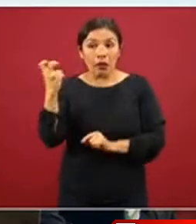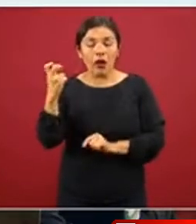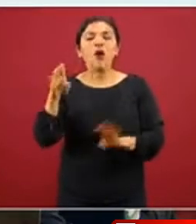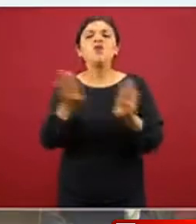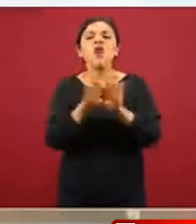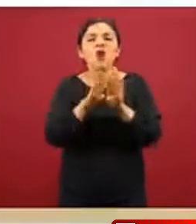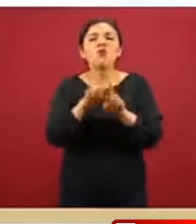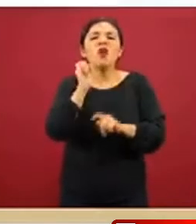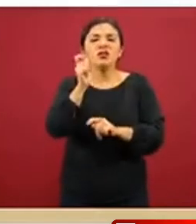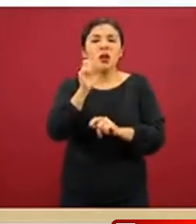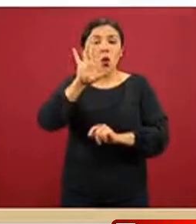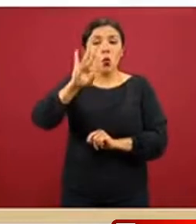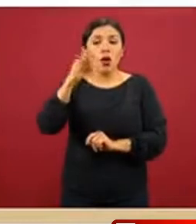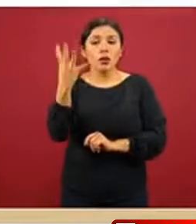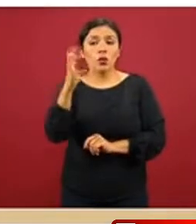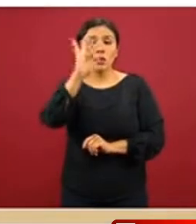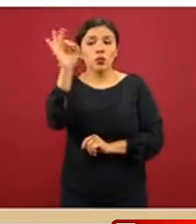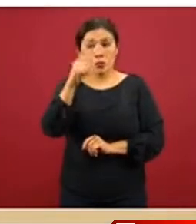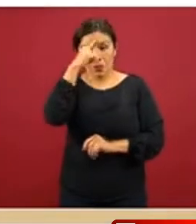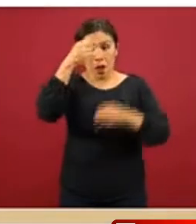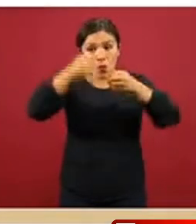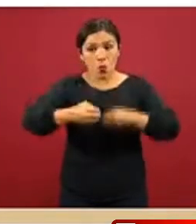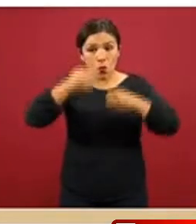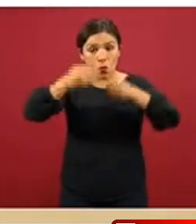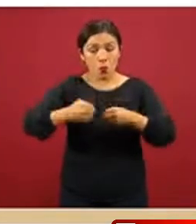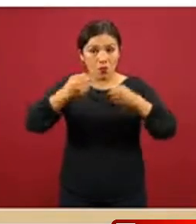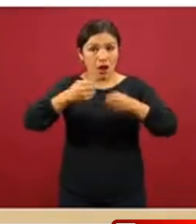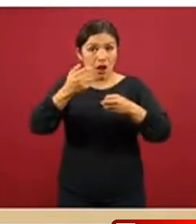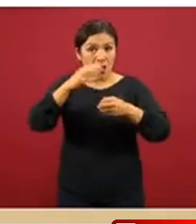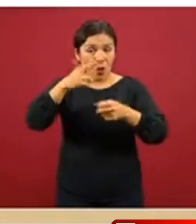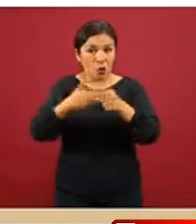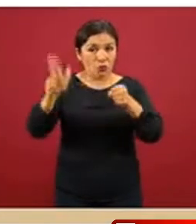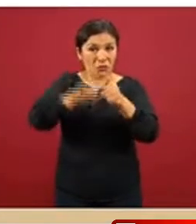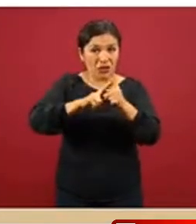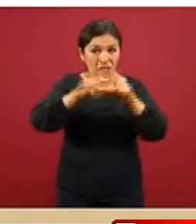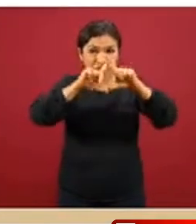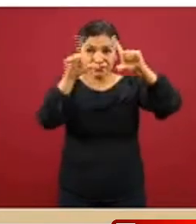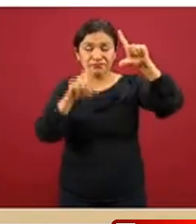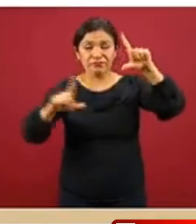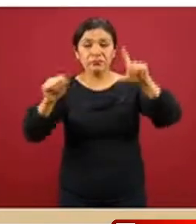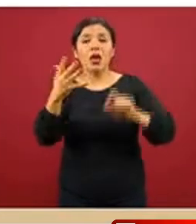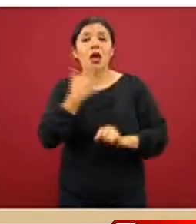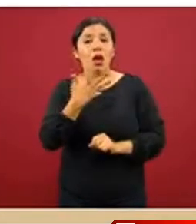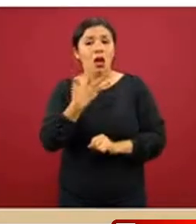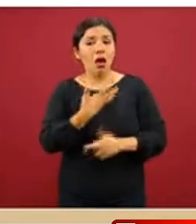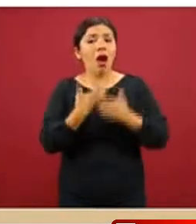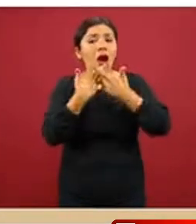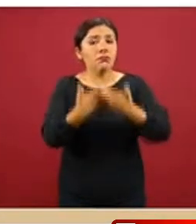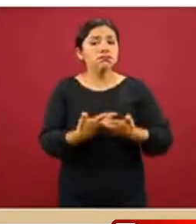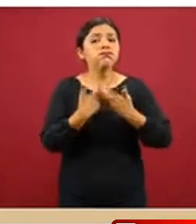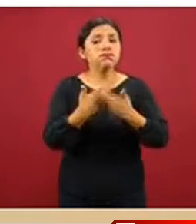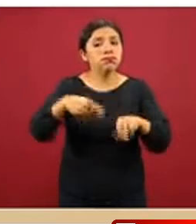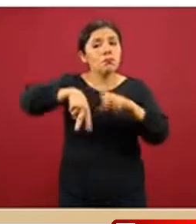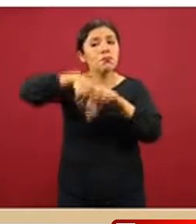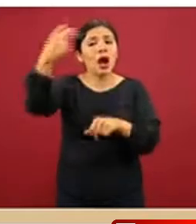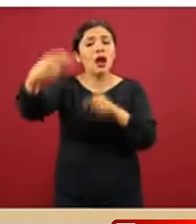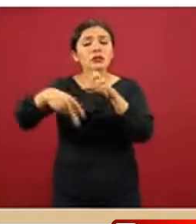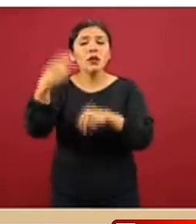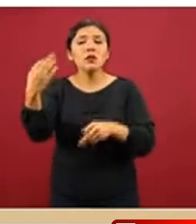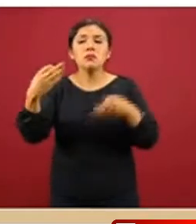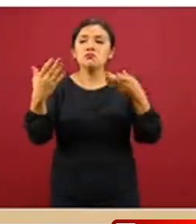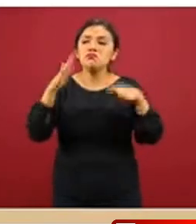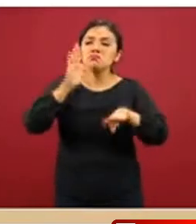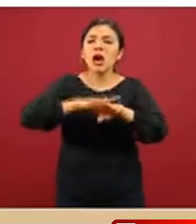se distribuye ese 44% de ocupación a nivel nacional. Tenemos todavía una disponibilidad por encima